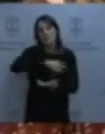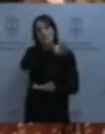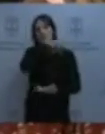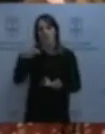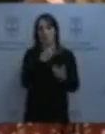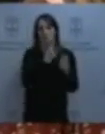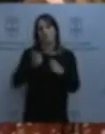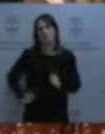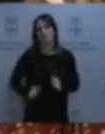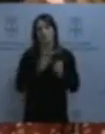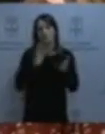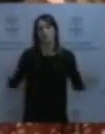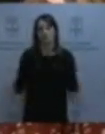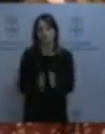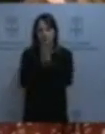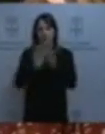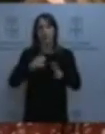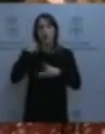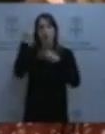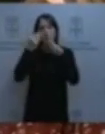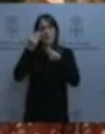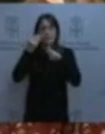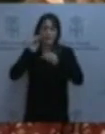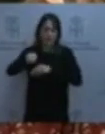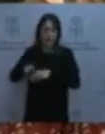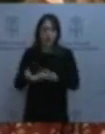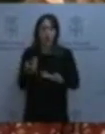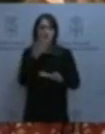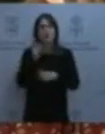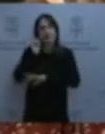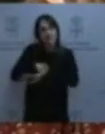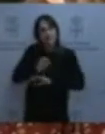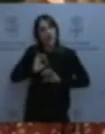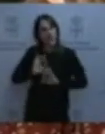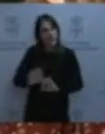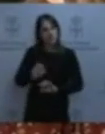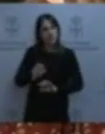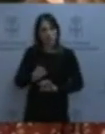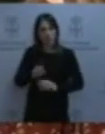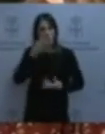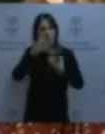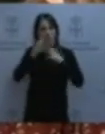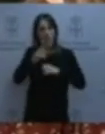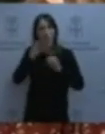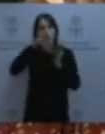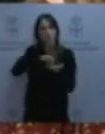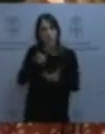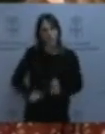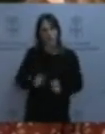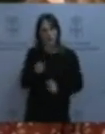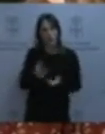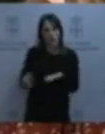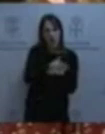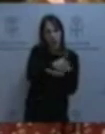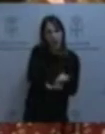Le podría preguntar si esos dirigentes alzaron la voz ante un sueldo de 1.200 euros al día y si le